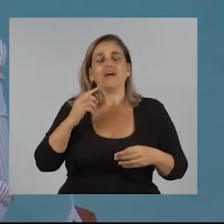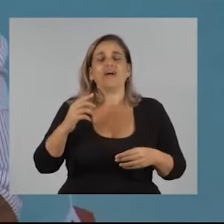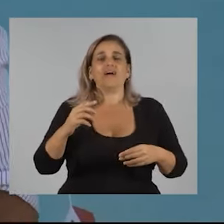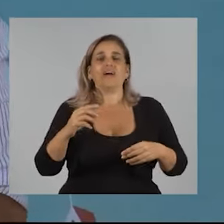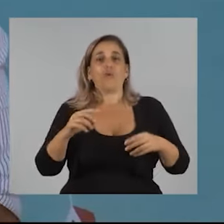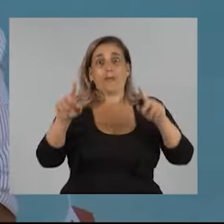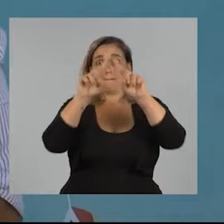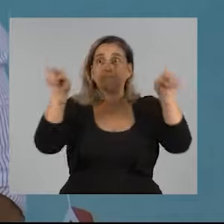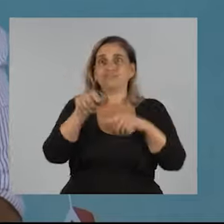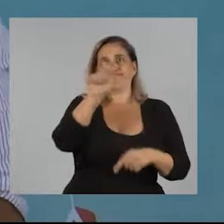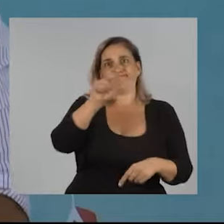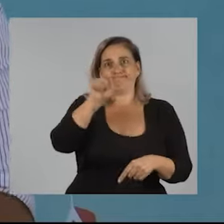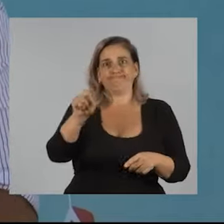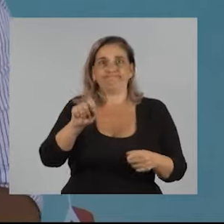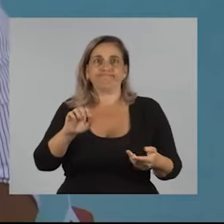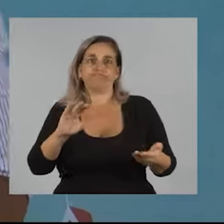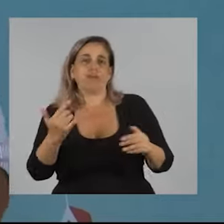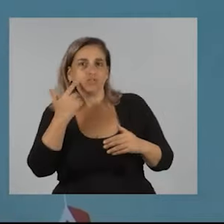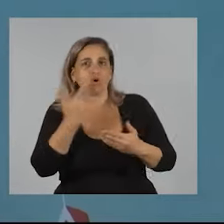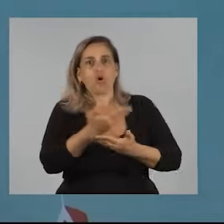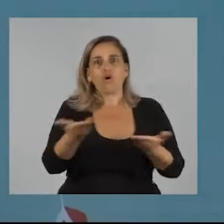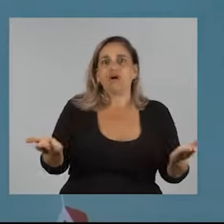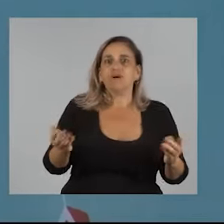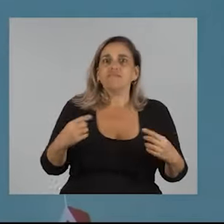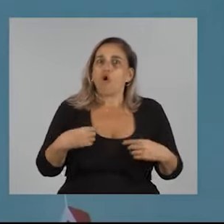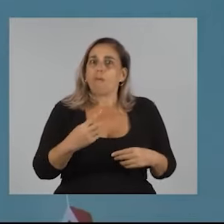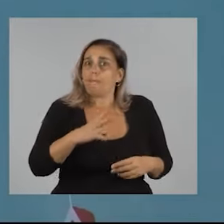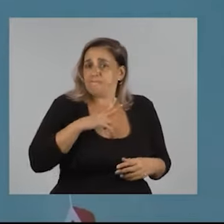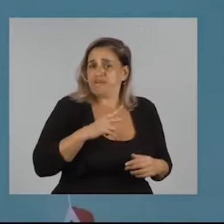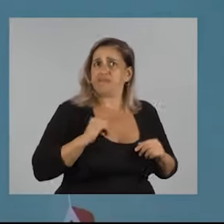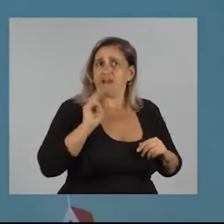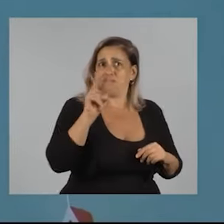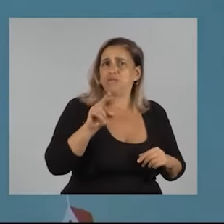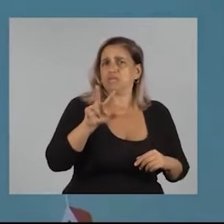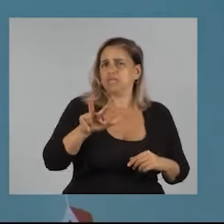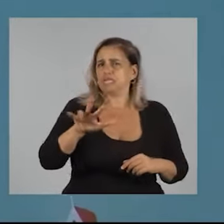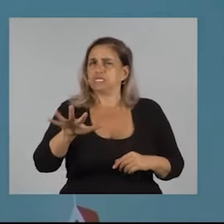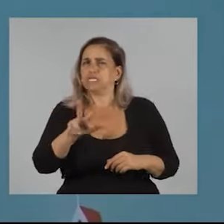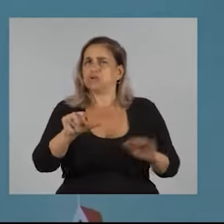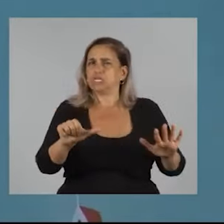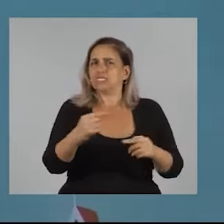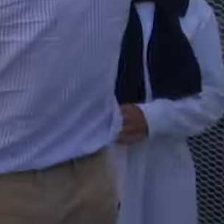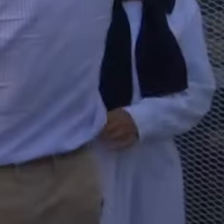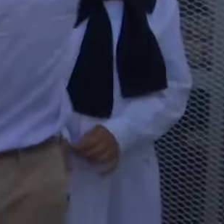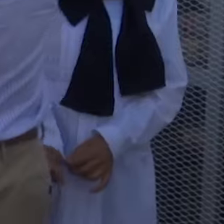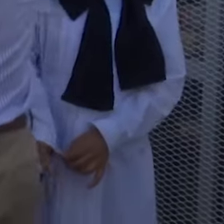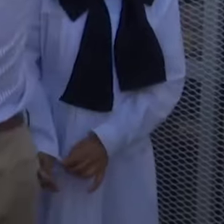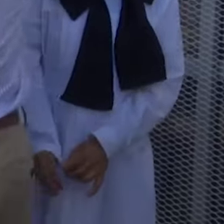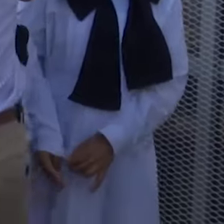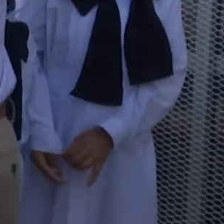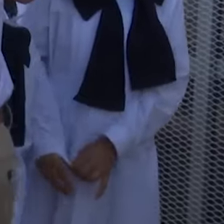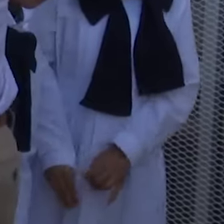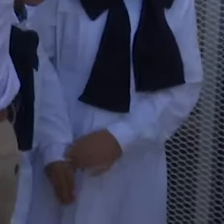tiempo, que con marcador puse las 35, 36 cosas que yo no me quería de la presidencia de la